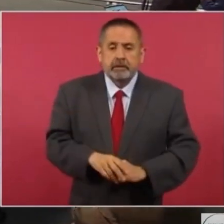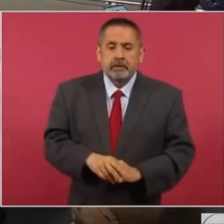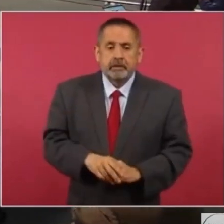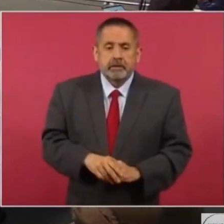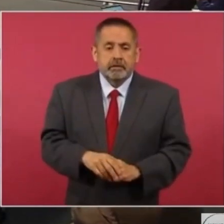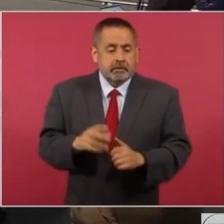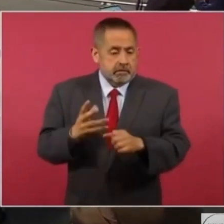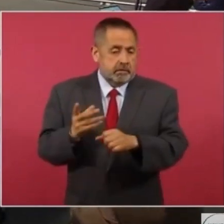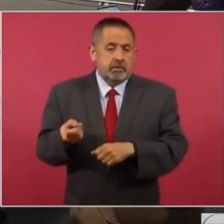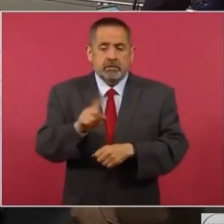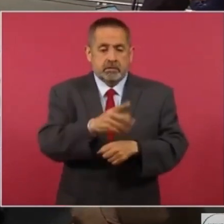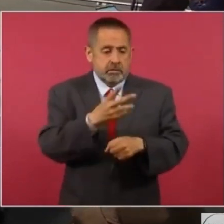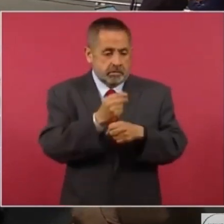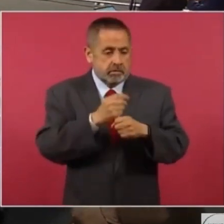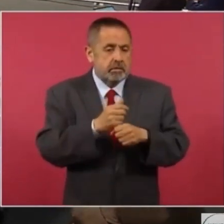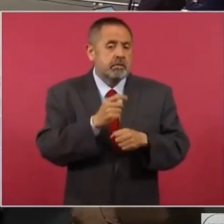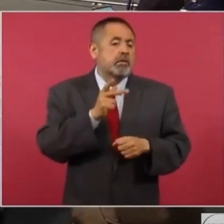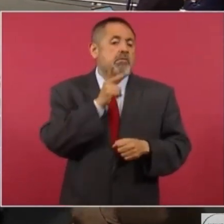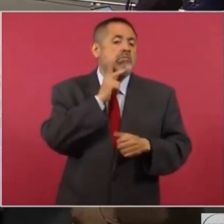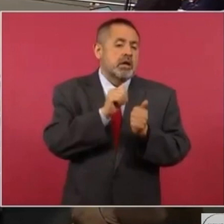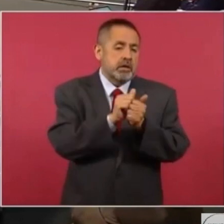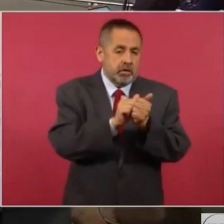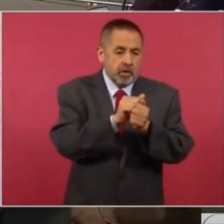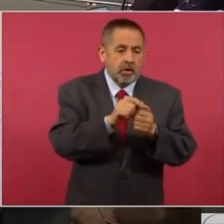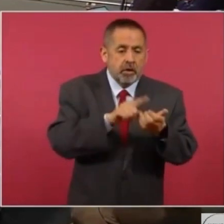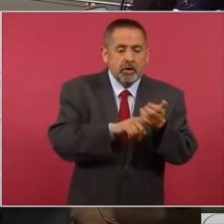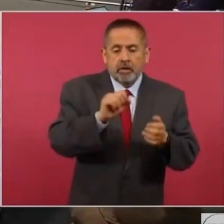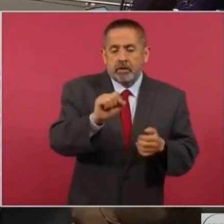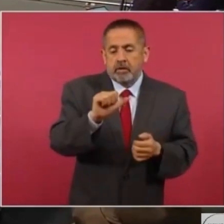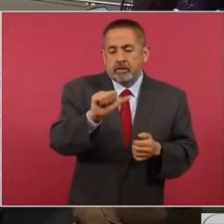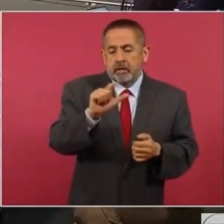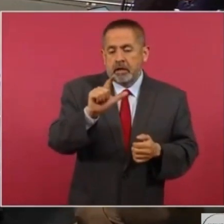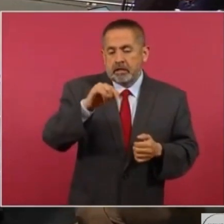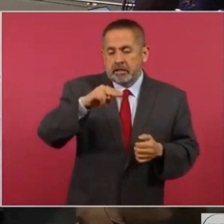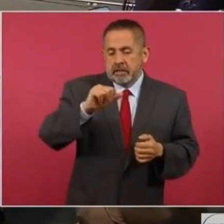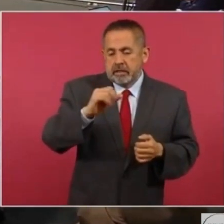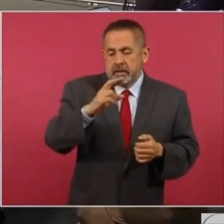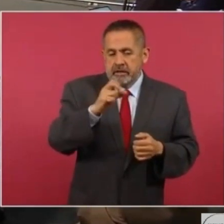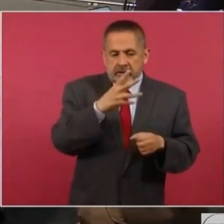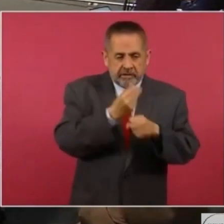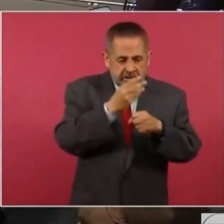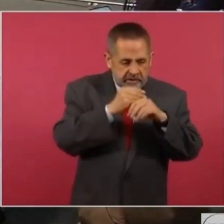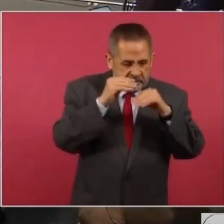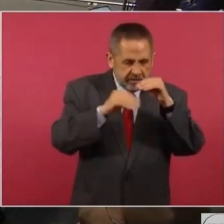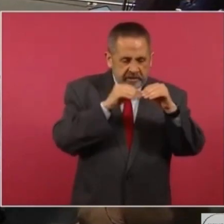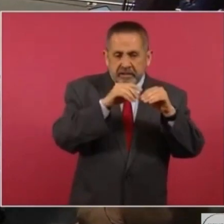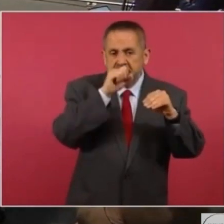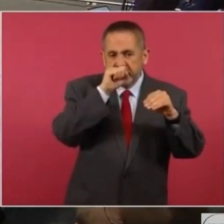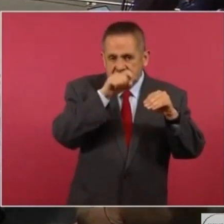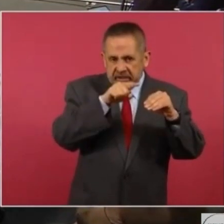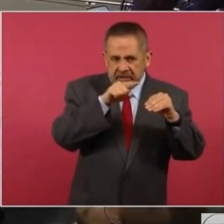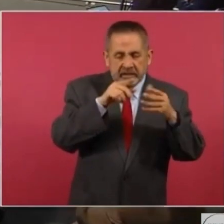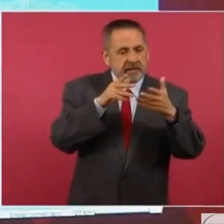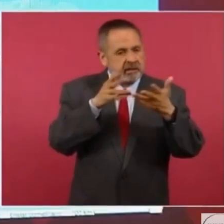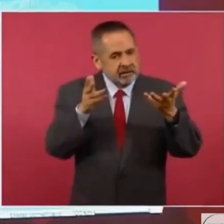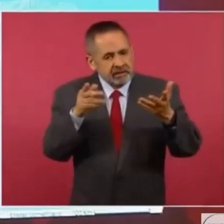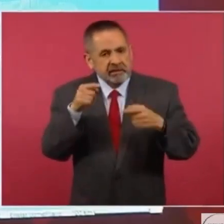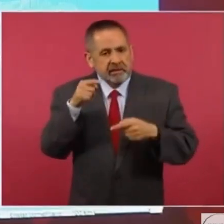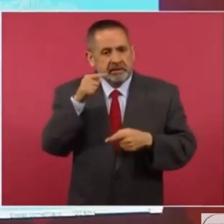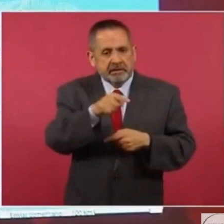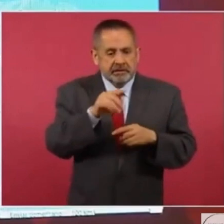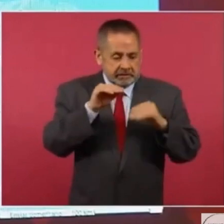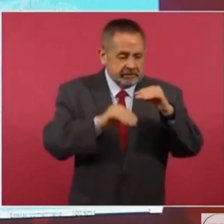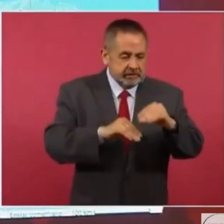Se está rehabilitando la refinería de Salina Cruz. Aquí estamos invirtiendo además en una